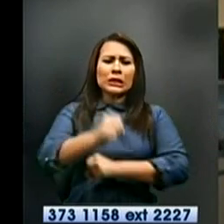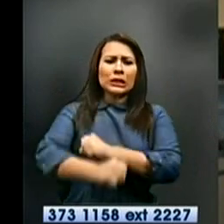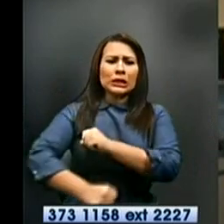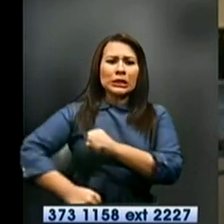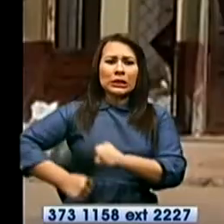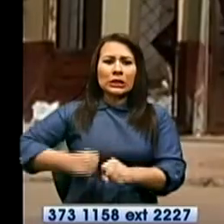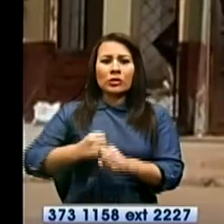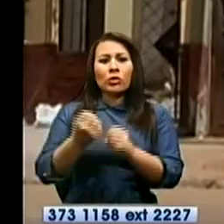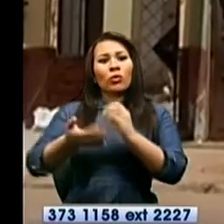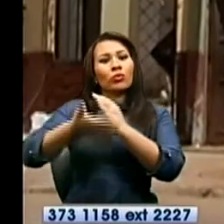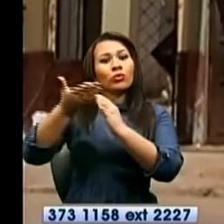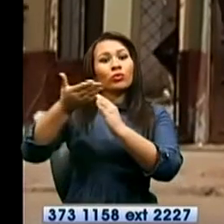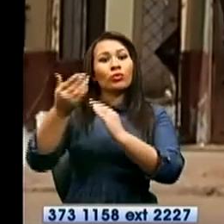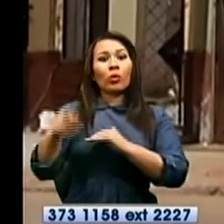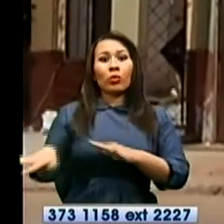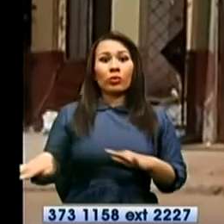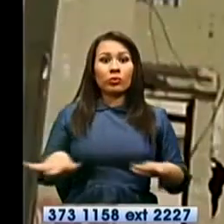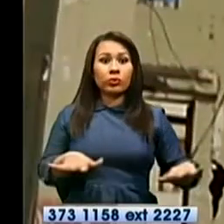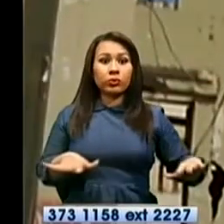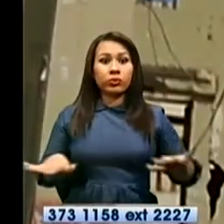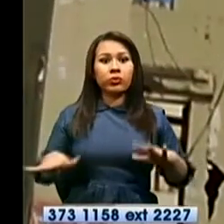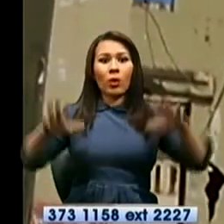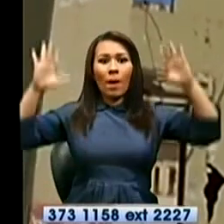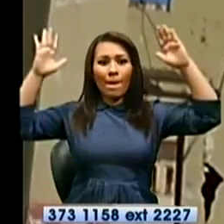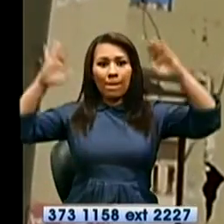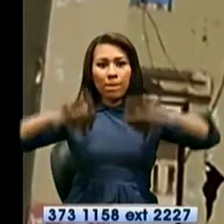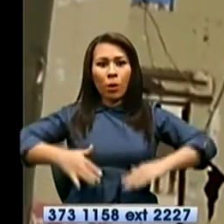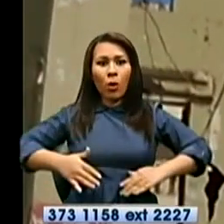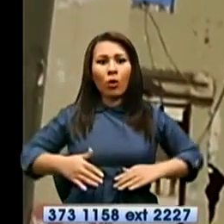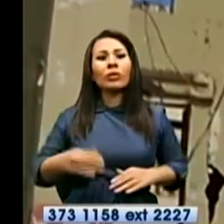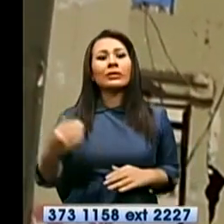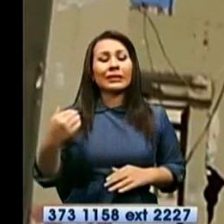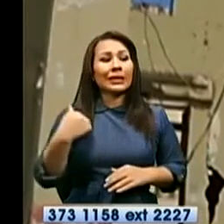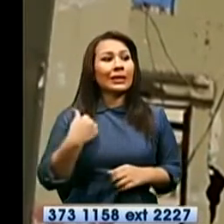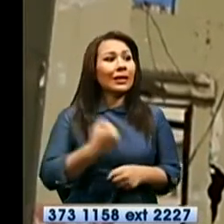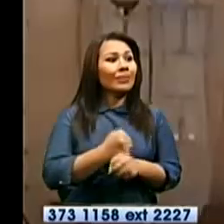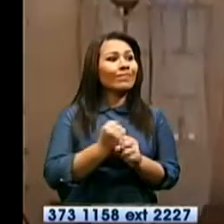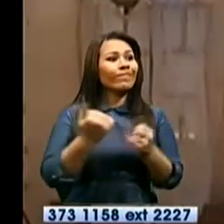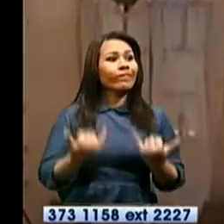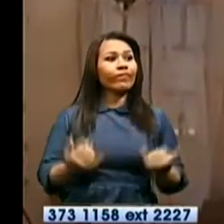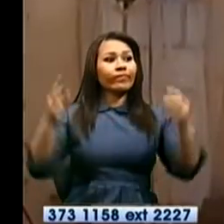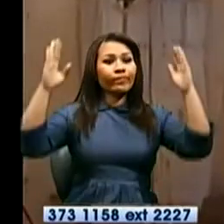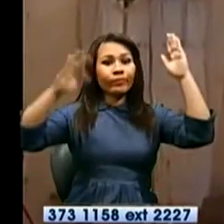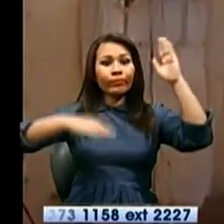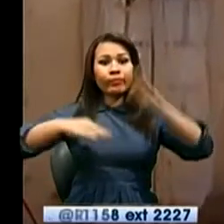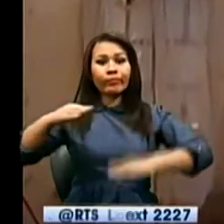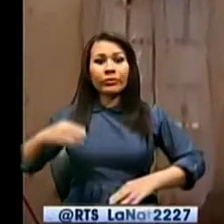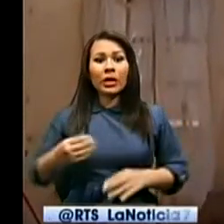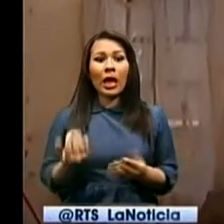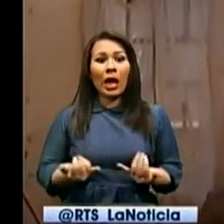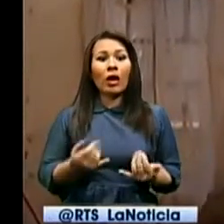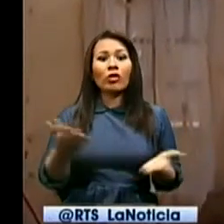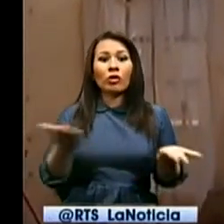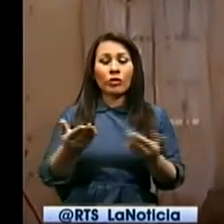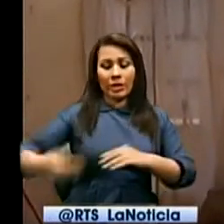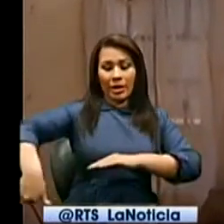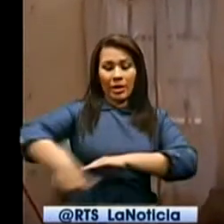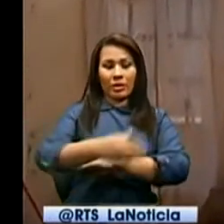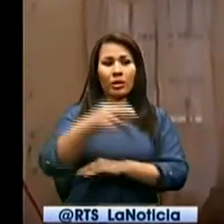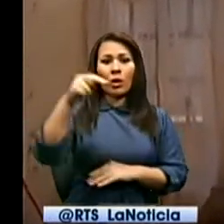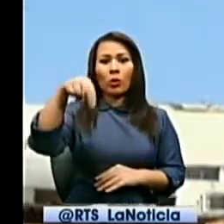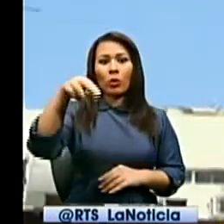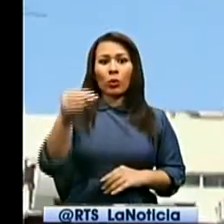construcción mixta. El terremoto hizo que se desplomara, teniendo que ser demolido. En Noguchi y Camilo Destruje, uno de